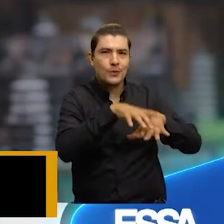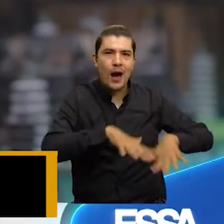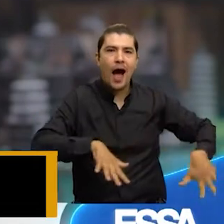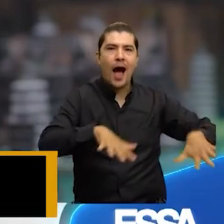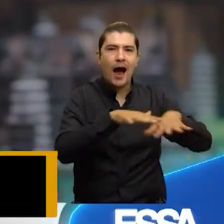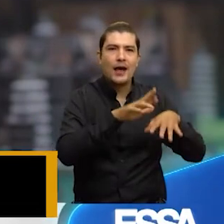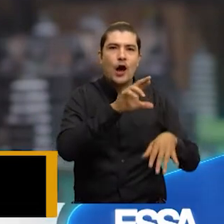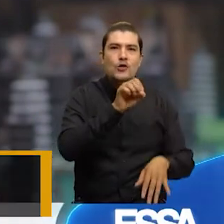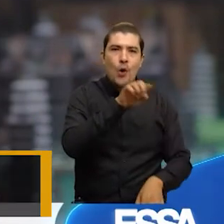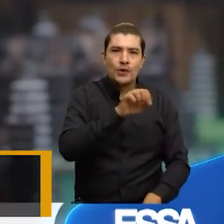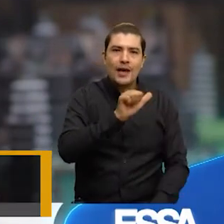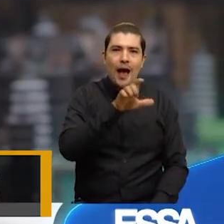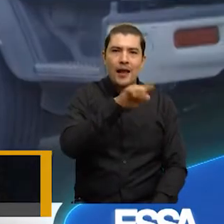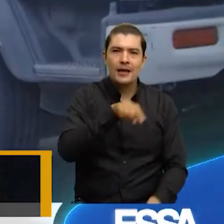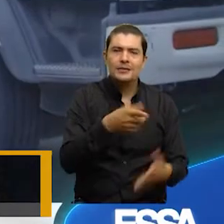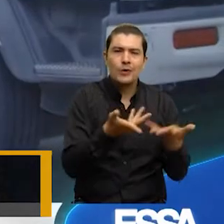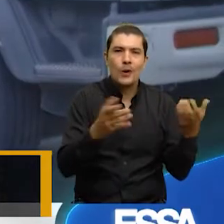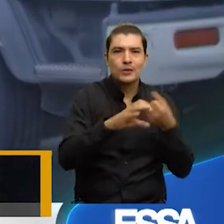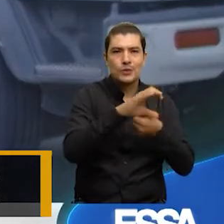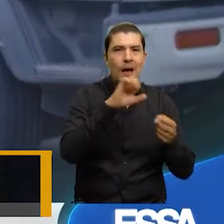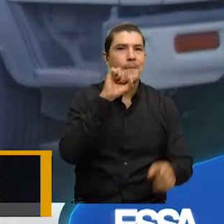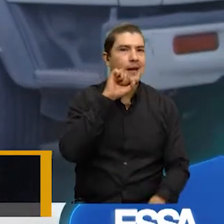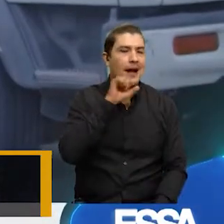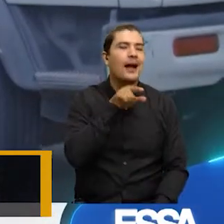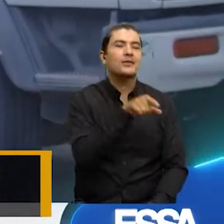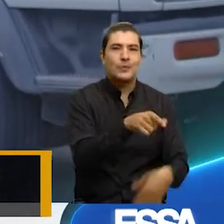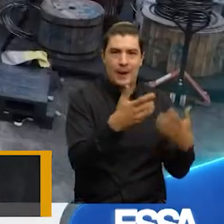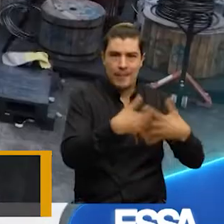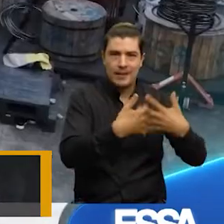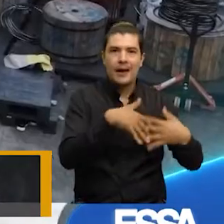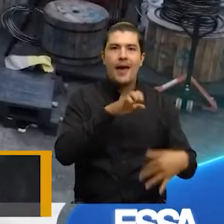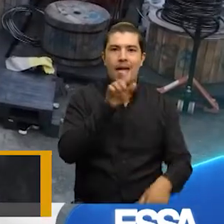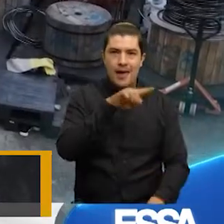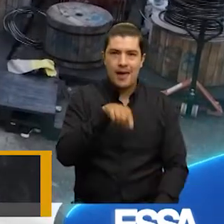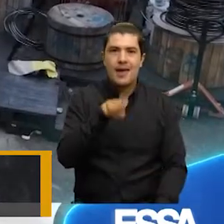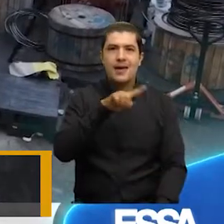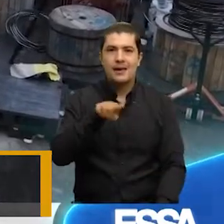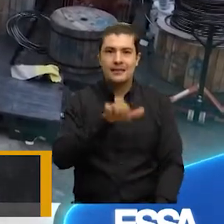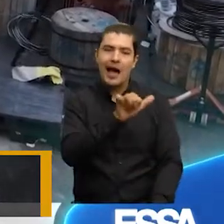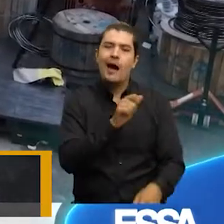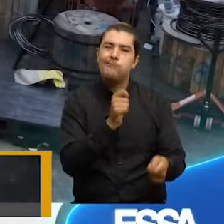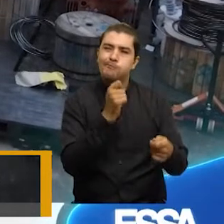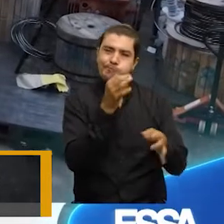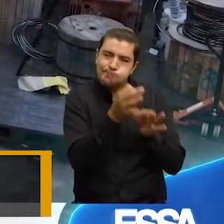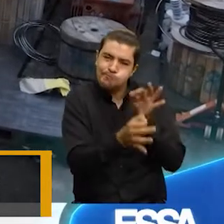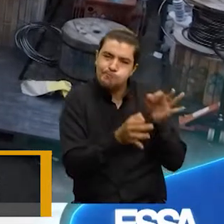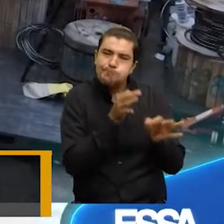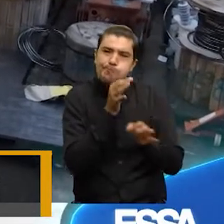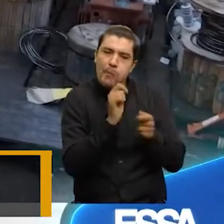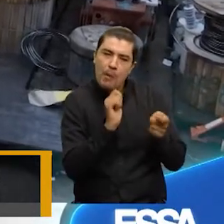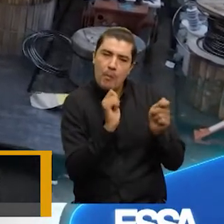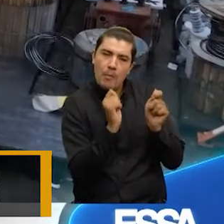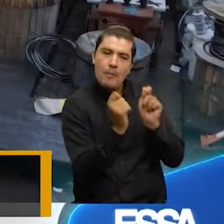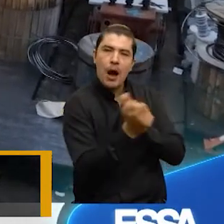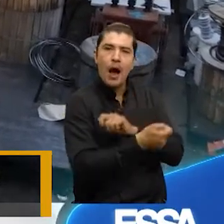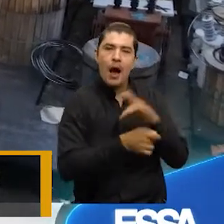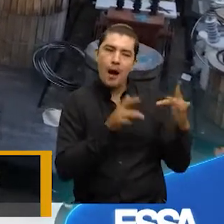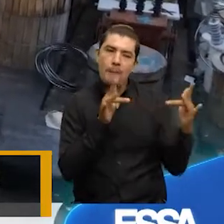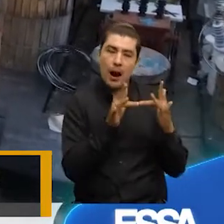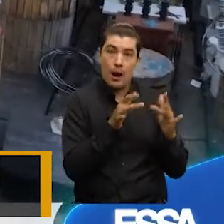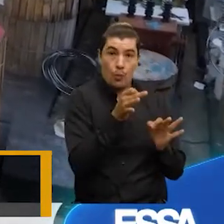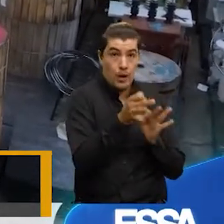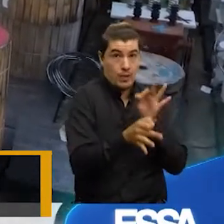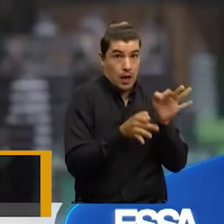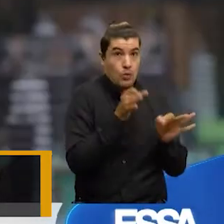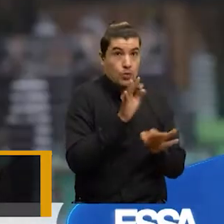la ESA ejecutando unas actividades de compensación. Vamos a hacer una reubicación humana posible, sin lastimar ni dañar